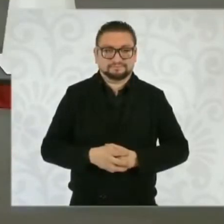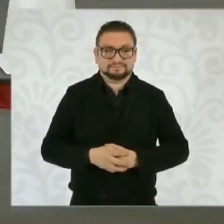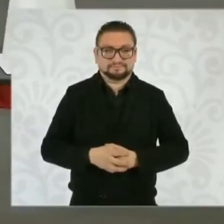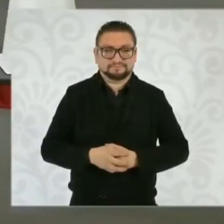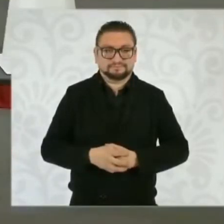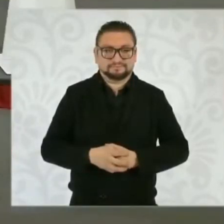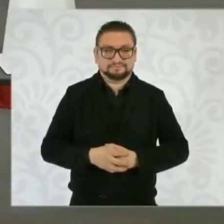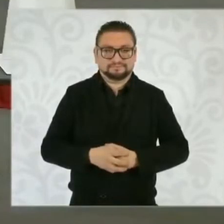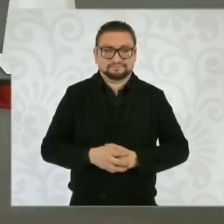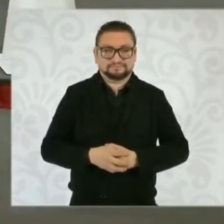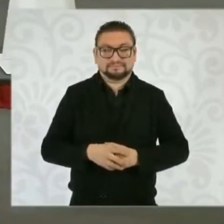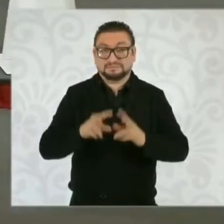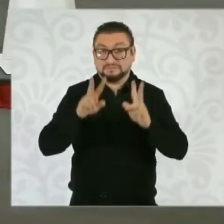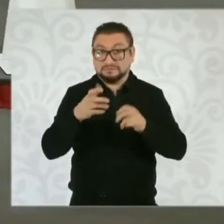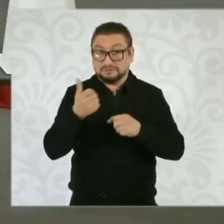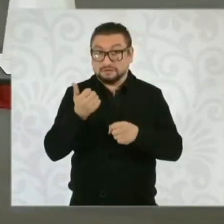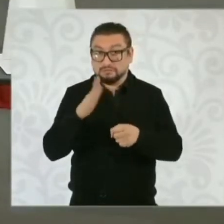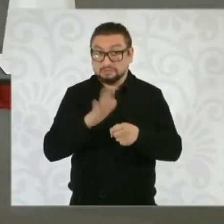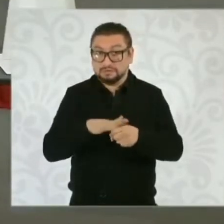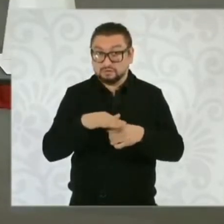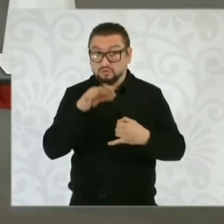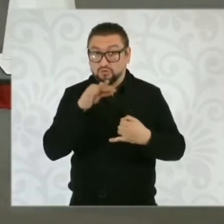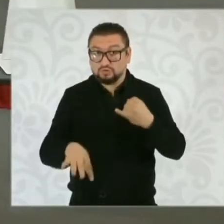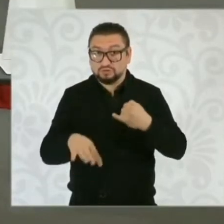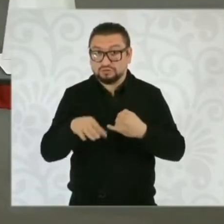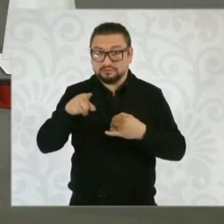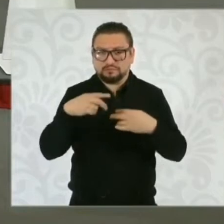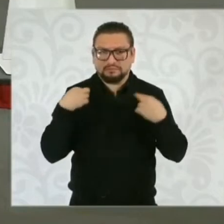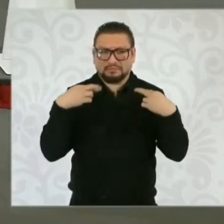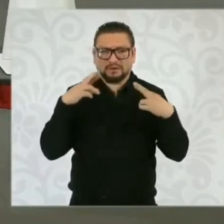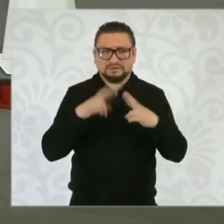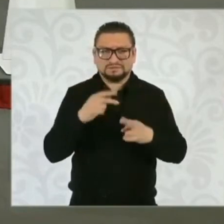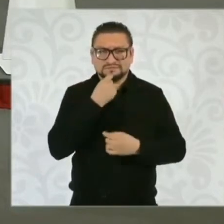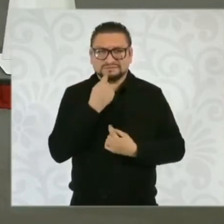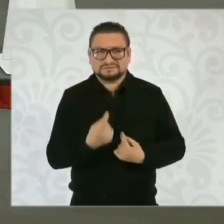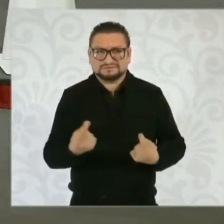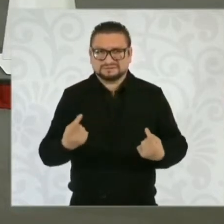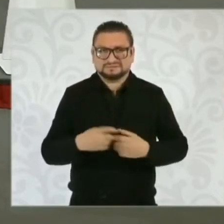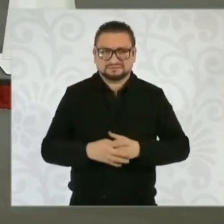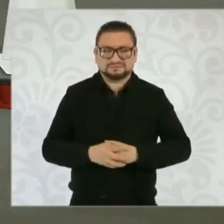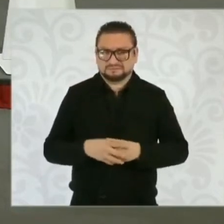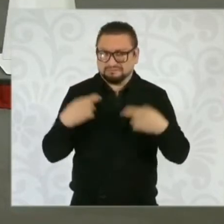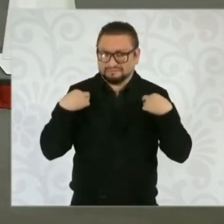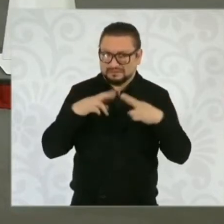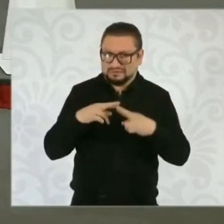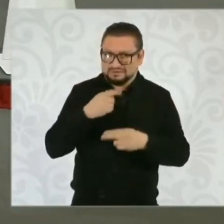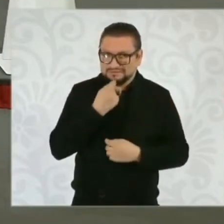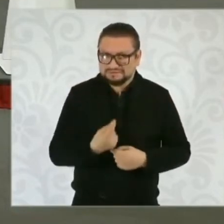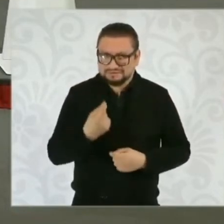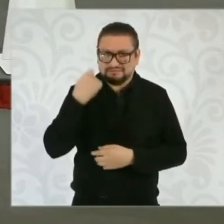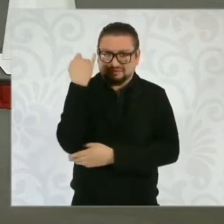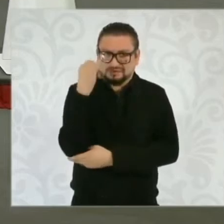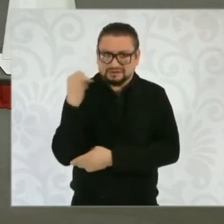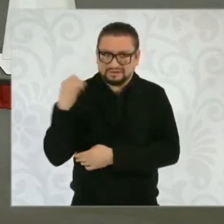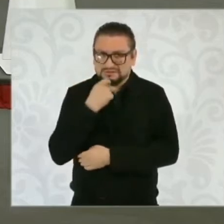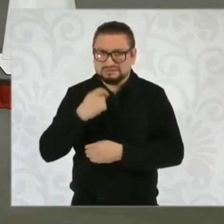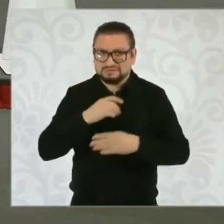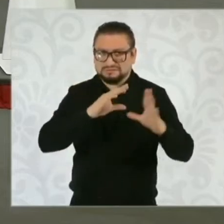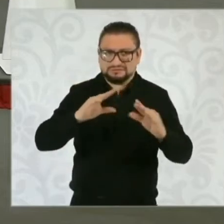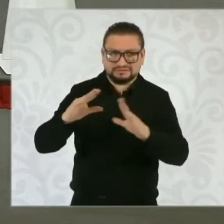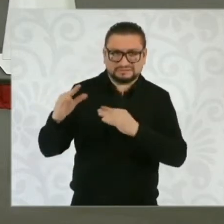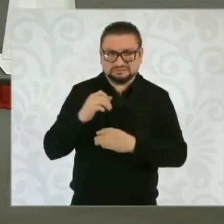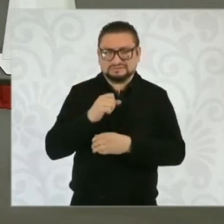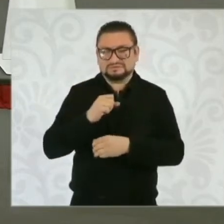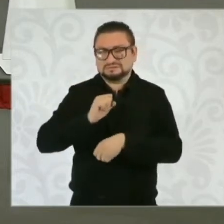Distrito, materia administrativa. Último puesto, maestra de jardín de niños. Maestra de jardín de niños, enseñanza